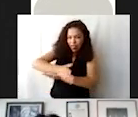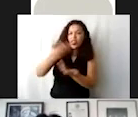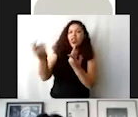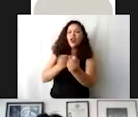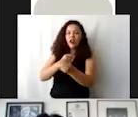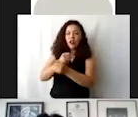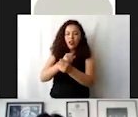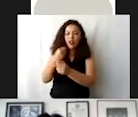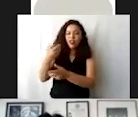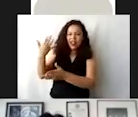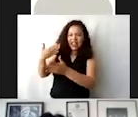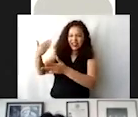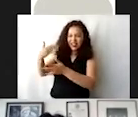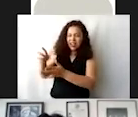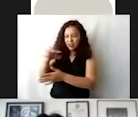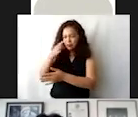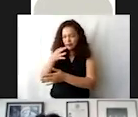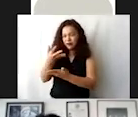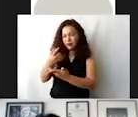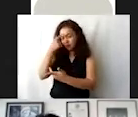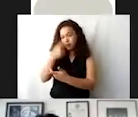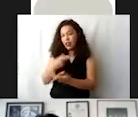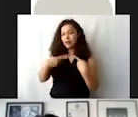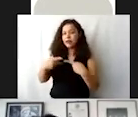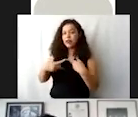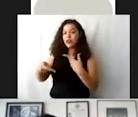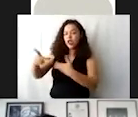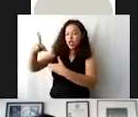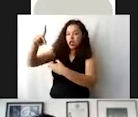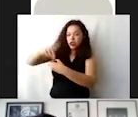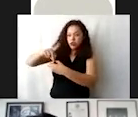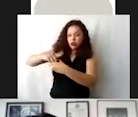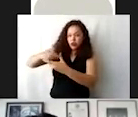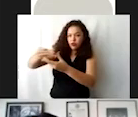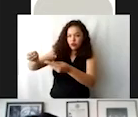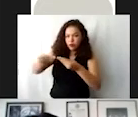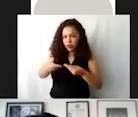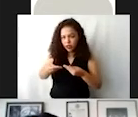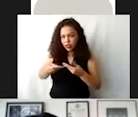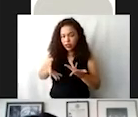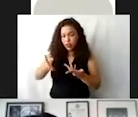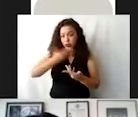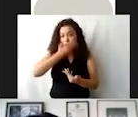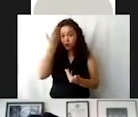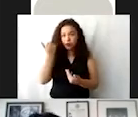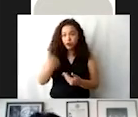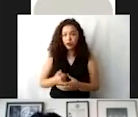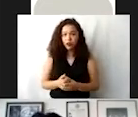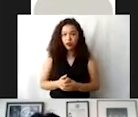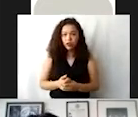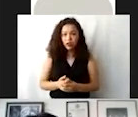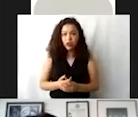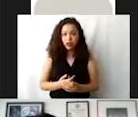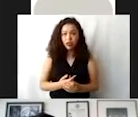últimos años precisamente con las donatarias, ¿no? No sé si alguien tenga alguna experiencia o